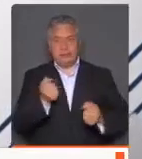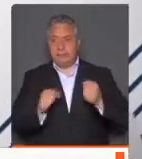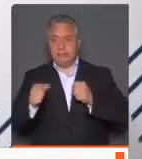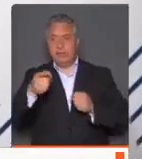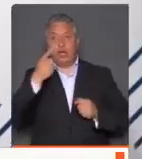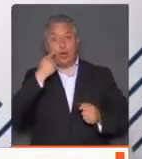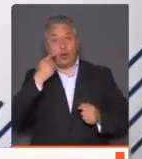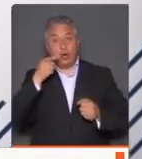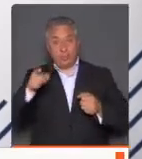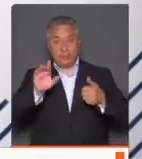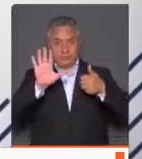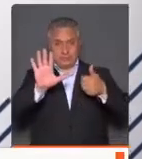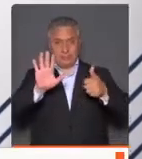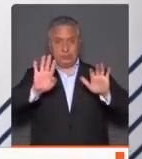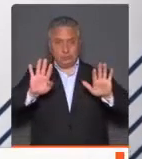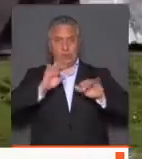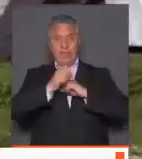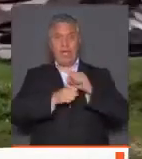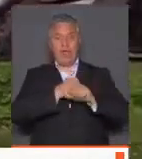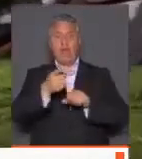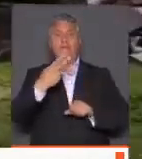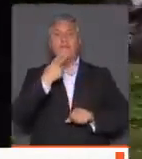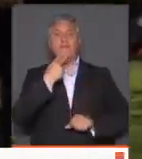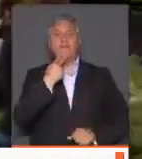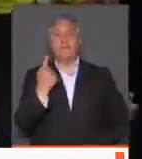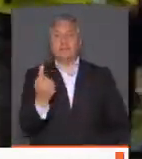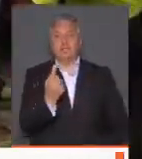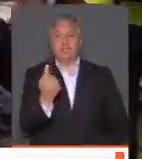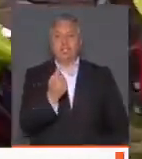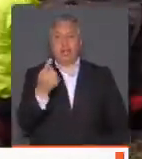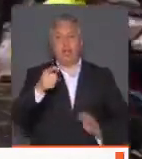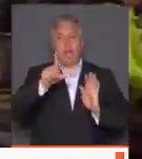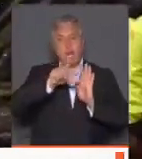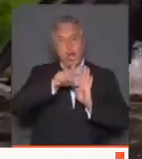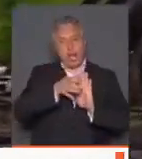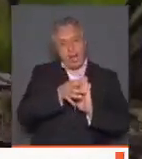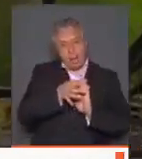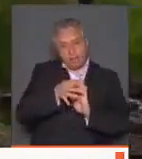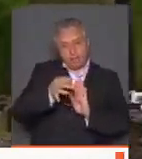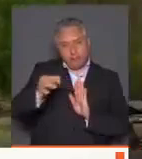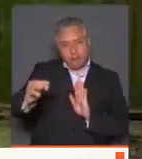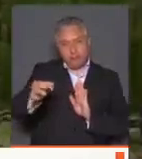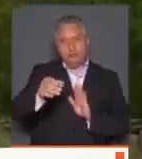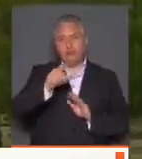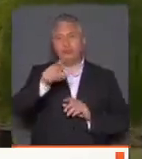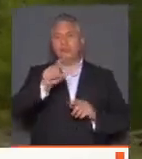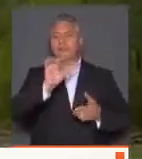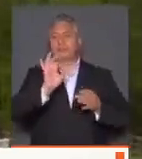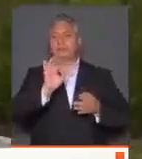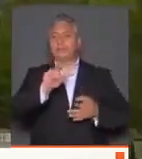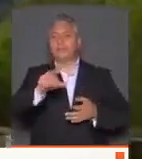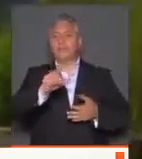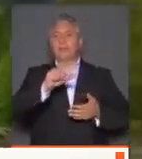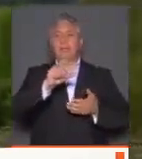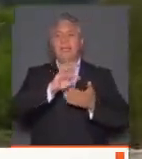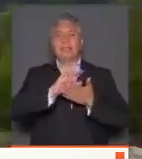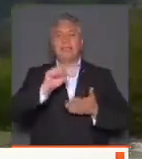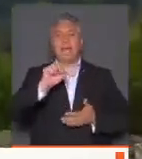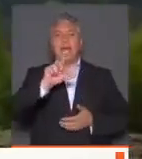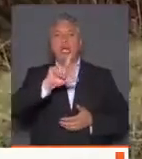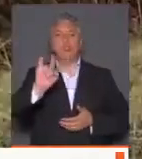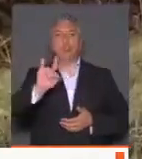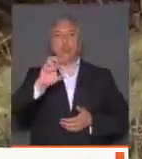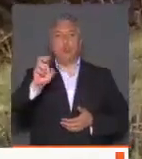de 69 años vivía solo en la recóndita localidad rural de chaupén ubicada en la comuna de villarrica